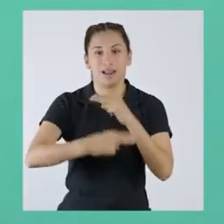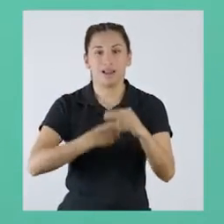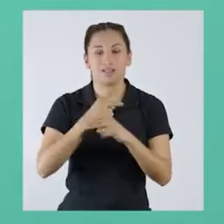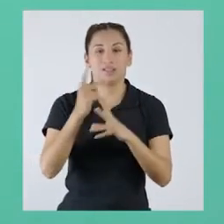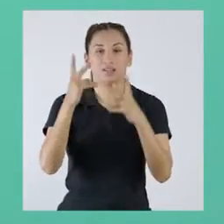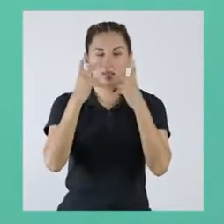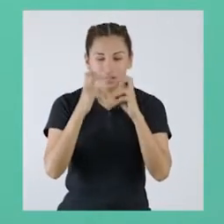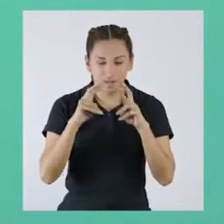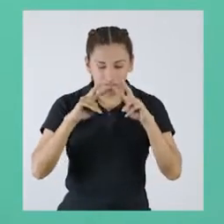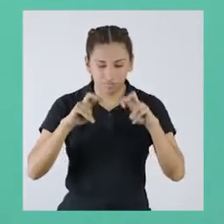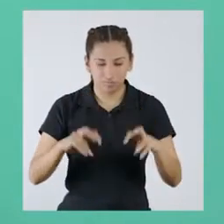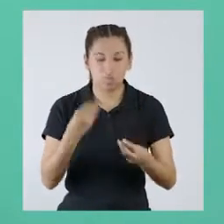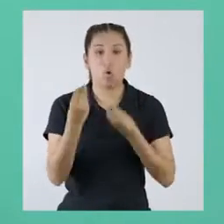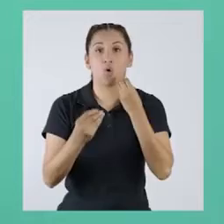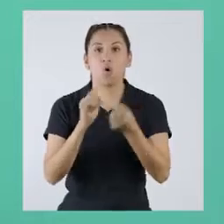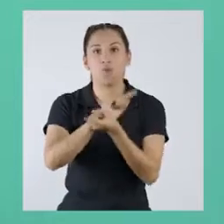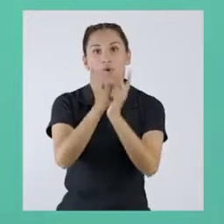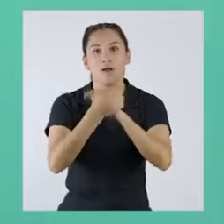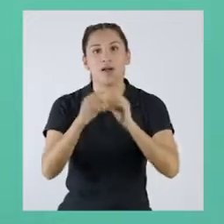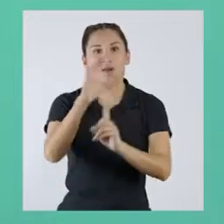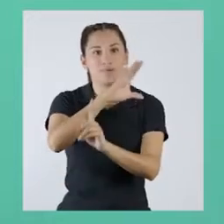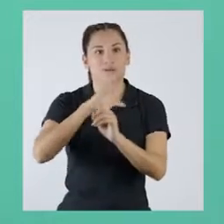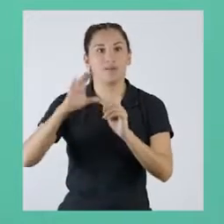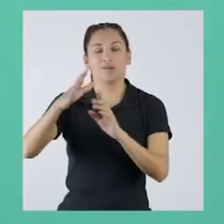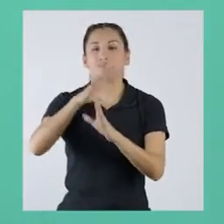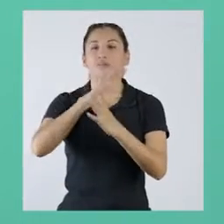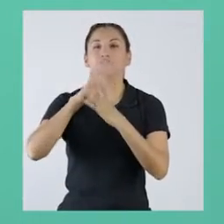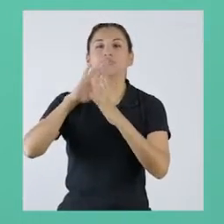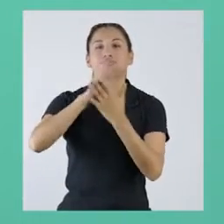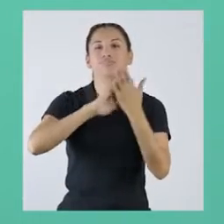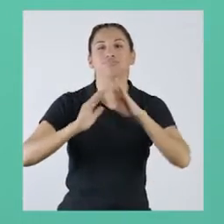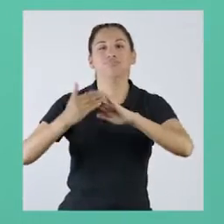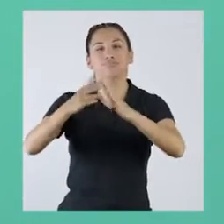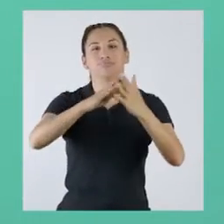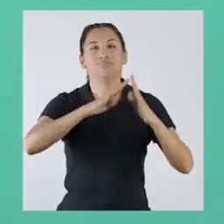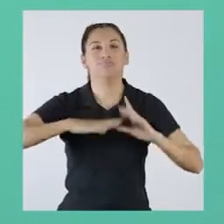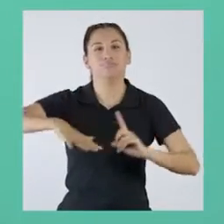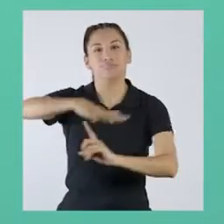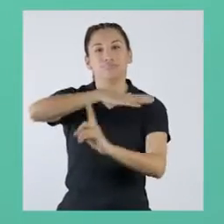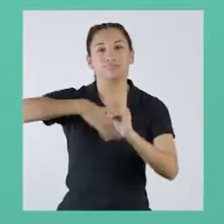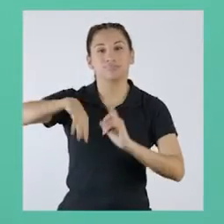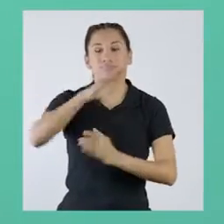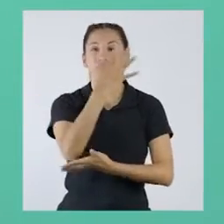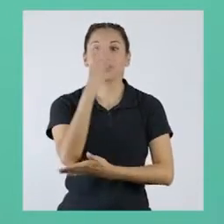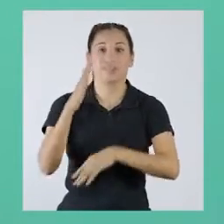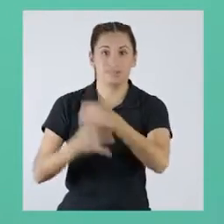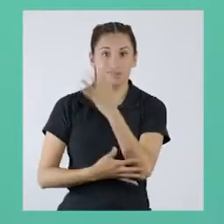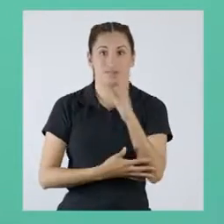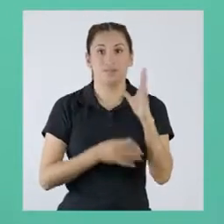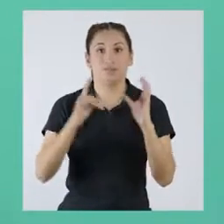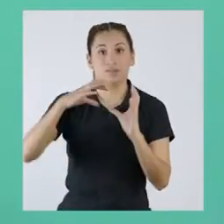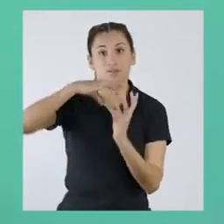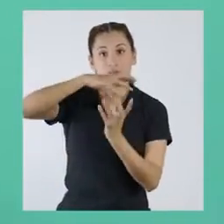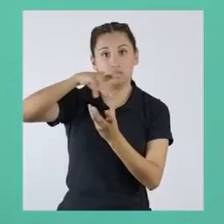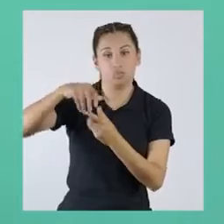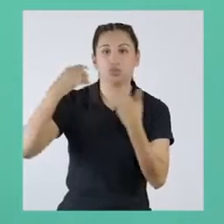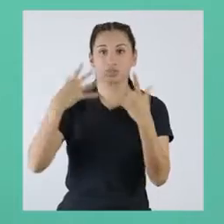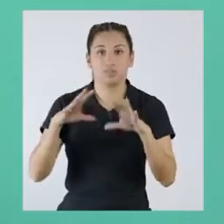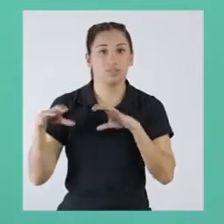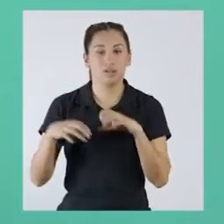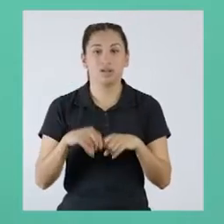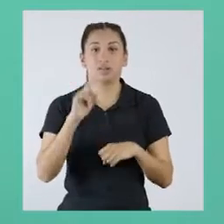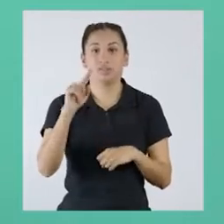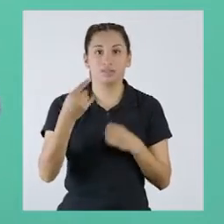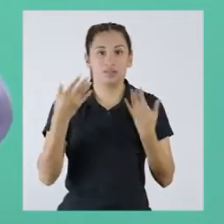fin de investigar su impacto sobre el cambio climático en los bosques tropicales, pues el calentamiento global está desarrollando